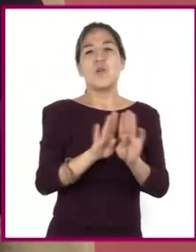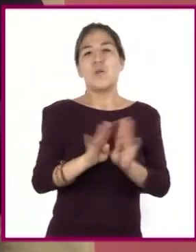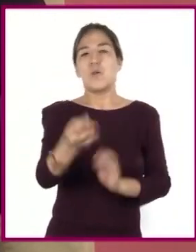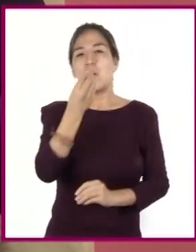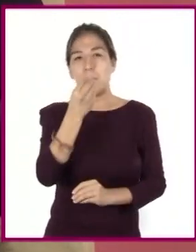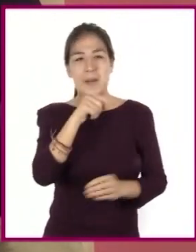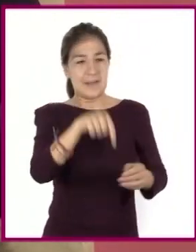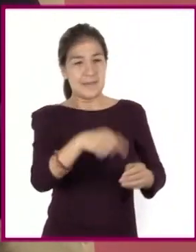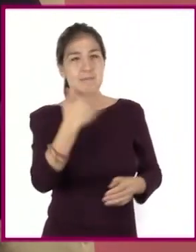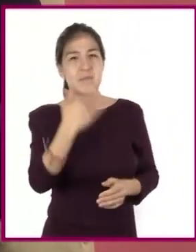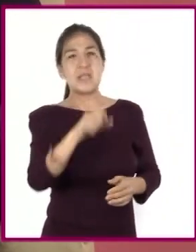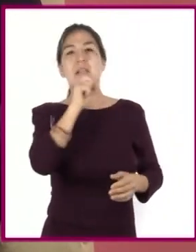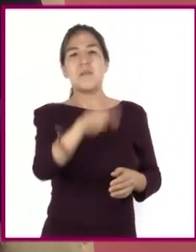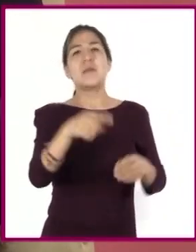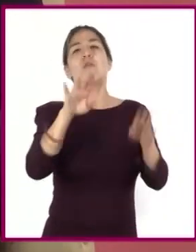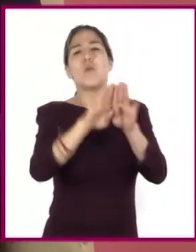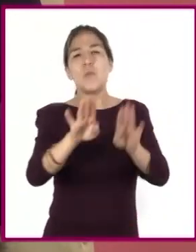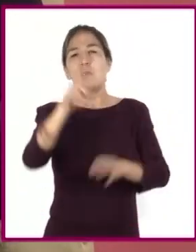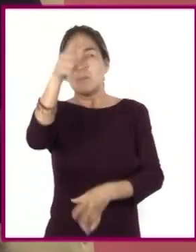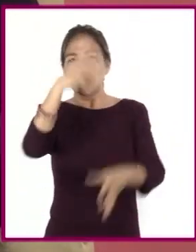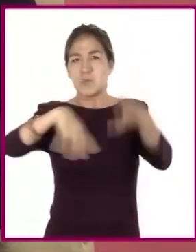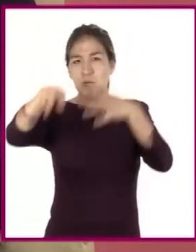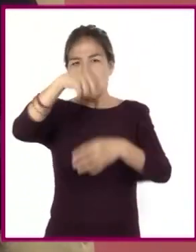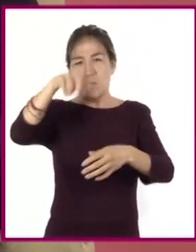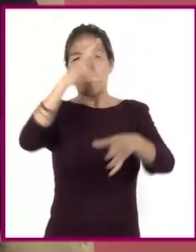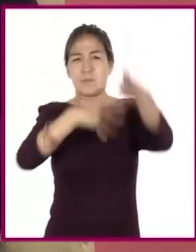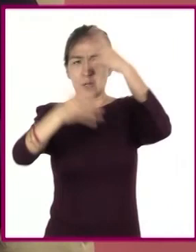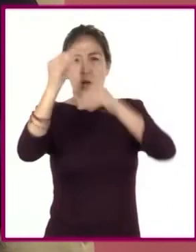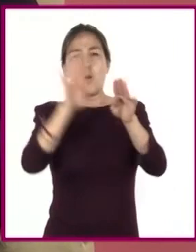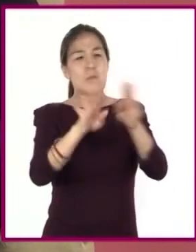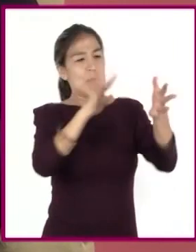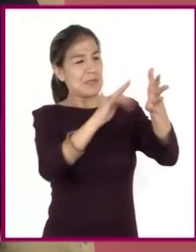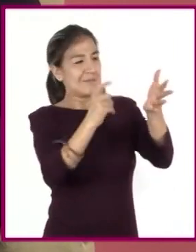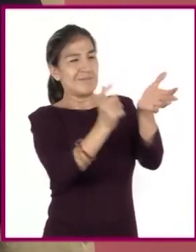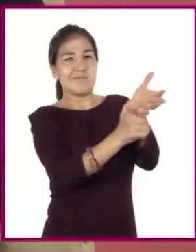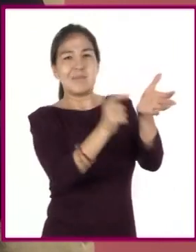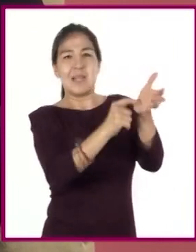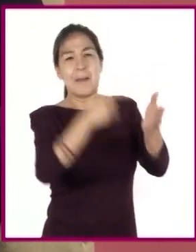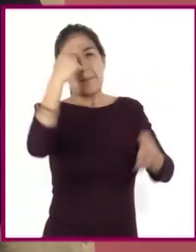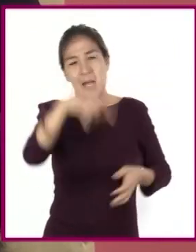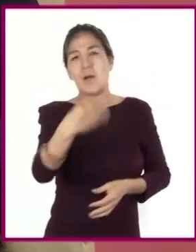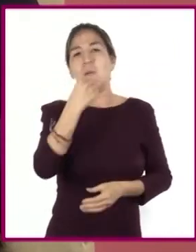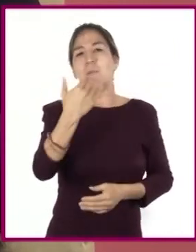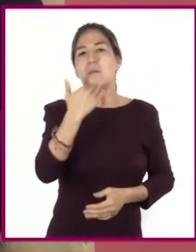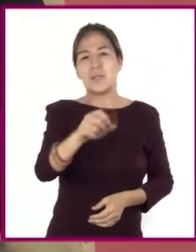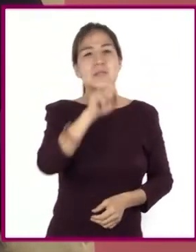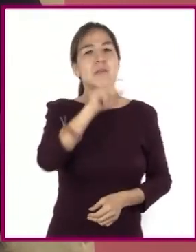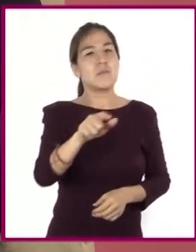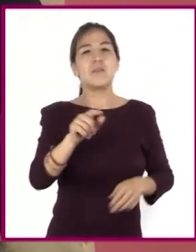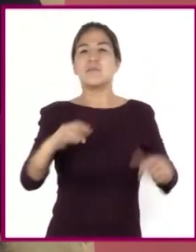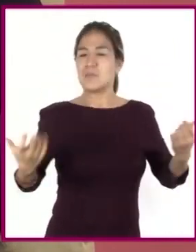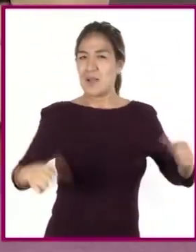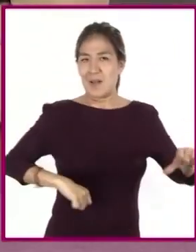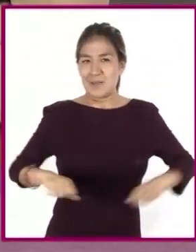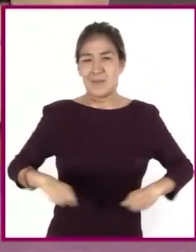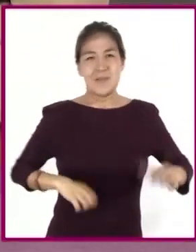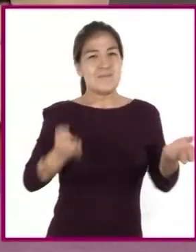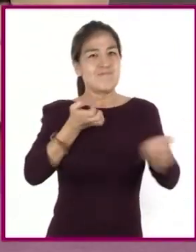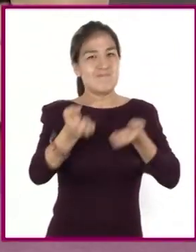estas etiquetas, pero sobre todo tratar de ir migrando a una alimentación saludable y acompañarla siempre de actividad